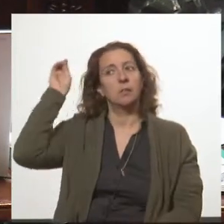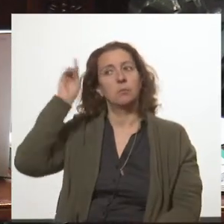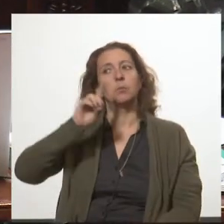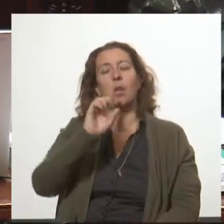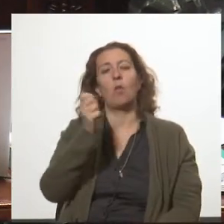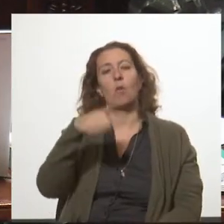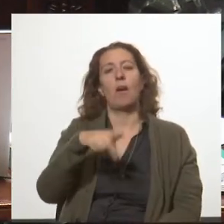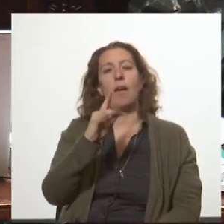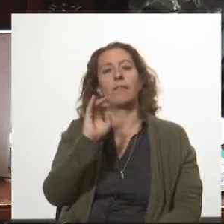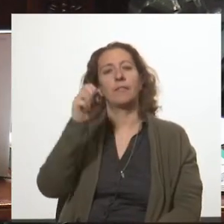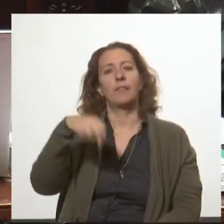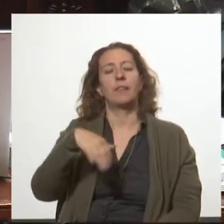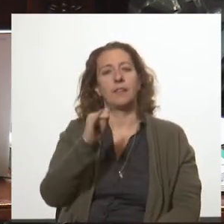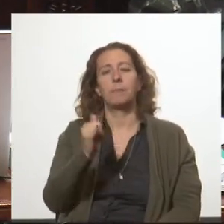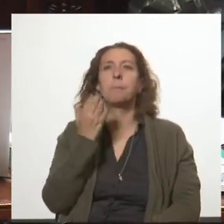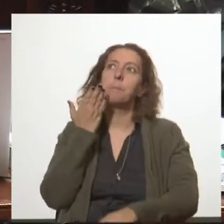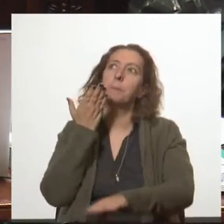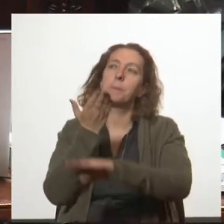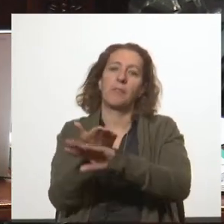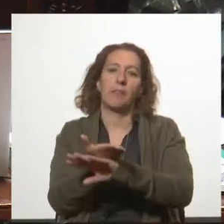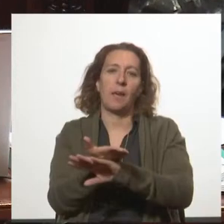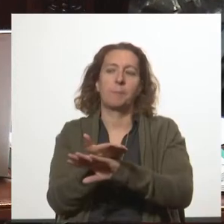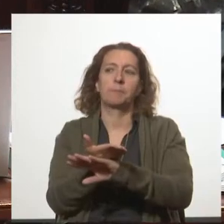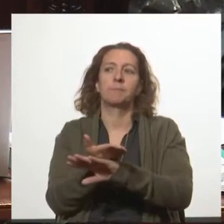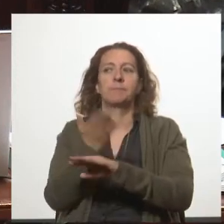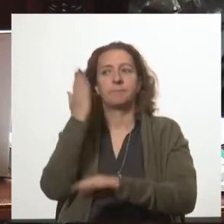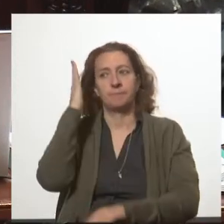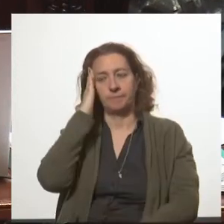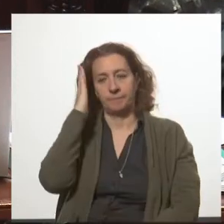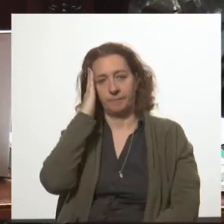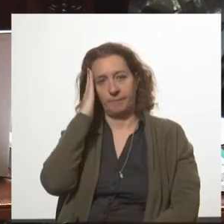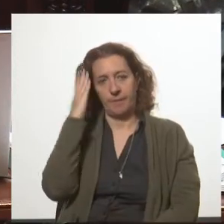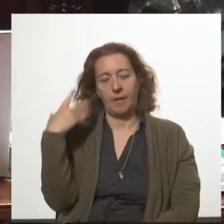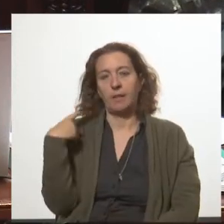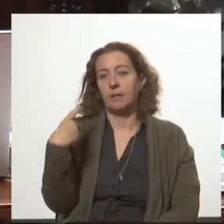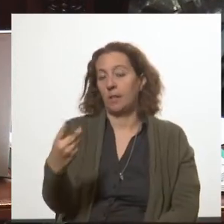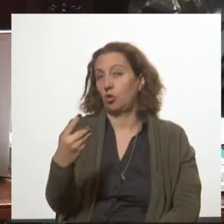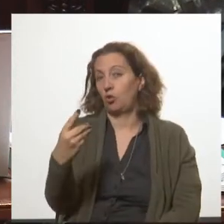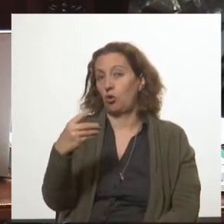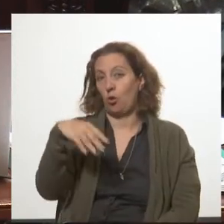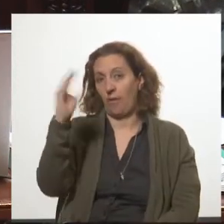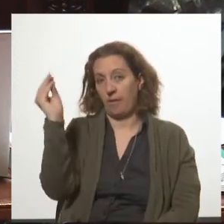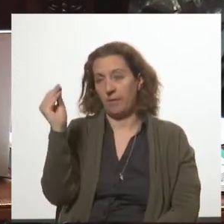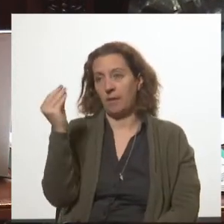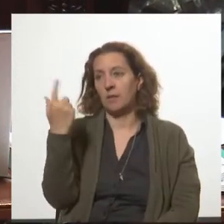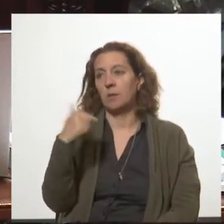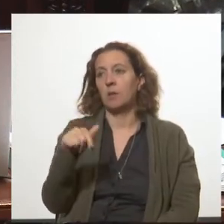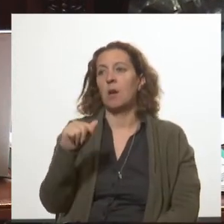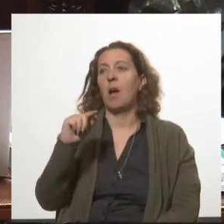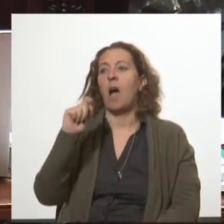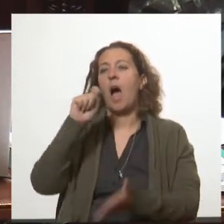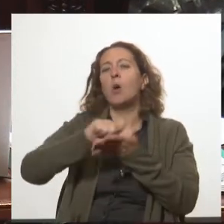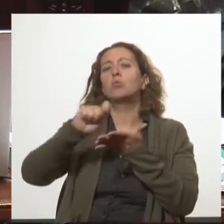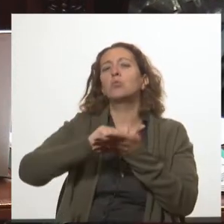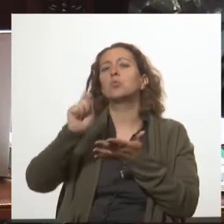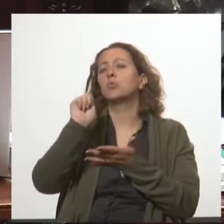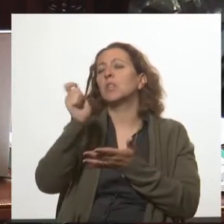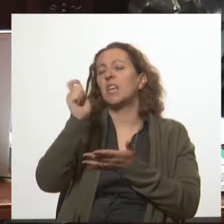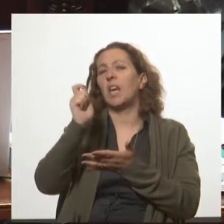momento solicitaba ante algunas versiones públicas saber al directorio de antel sobre la autoría de un dictamen